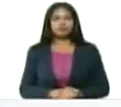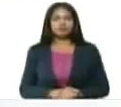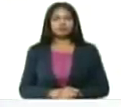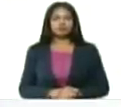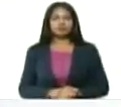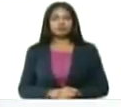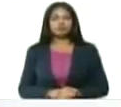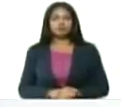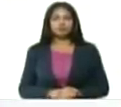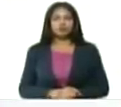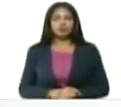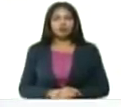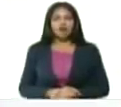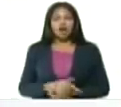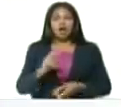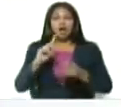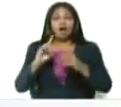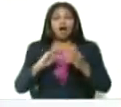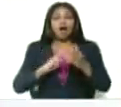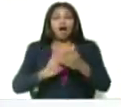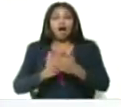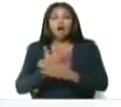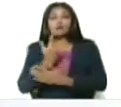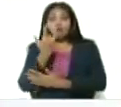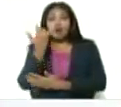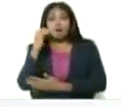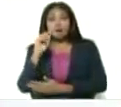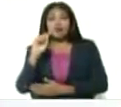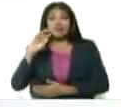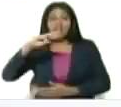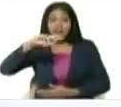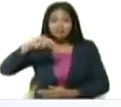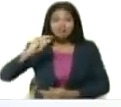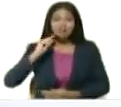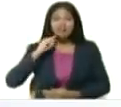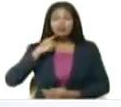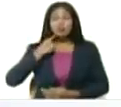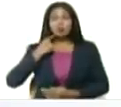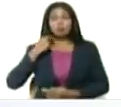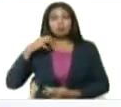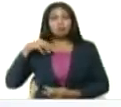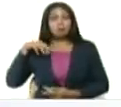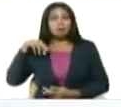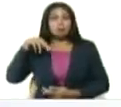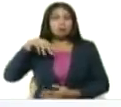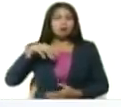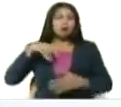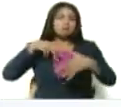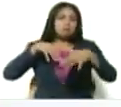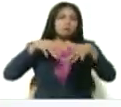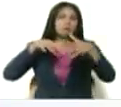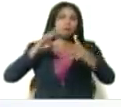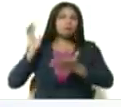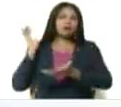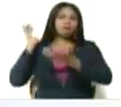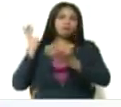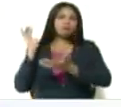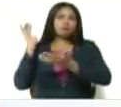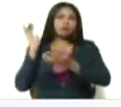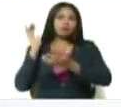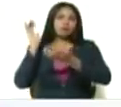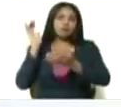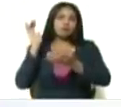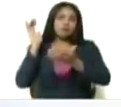ahí había varios árboles de limón, limonero. Y al pasar, la imagen